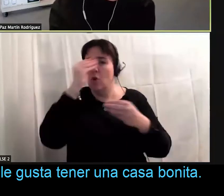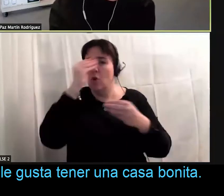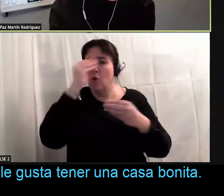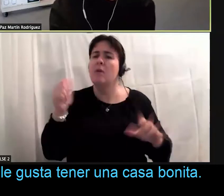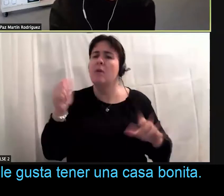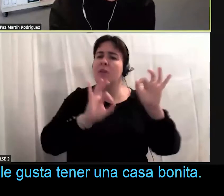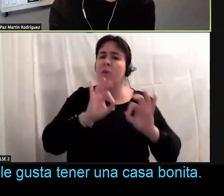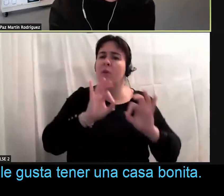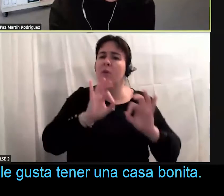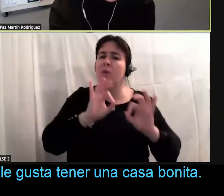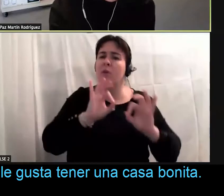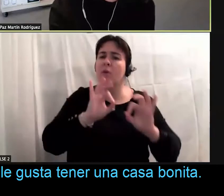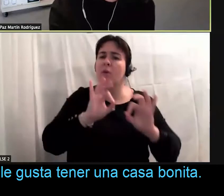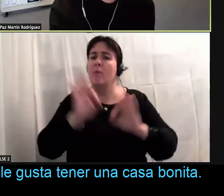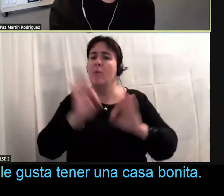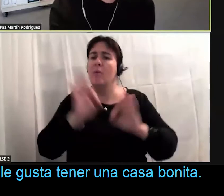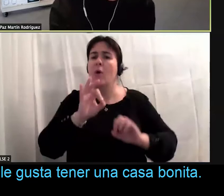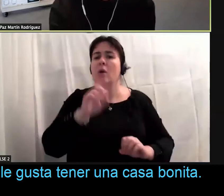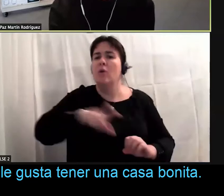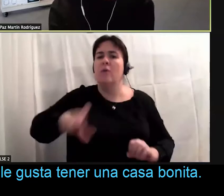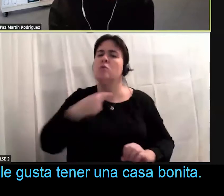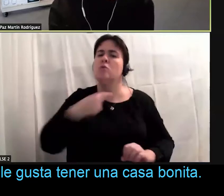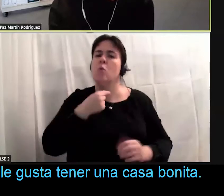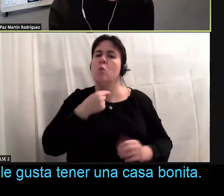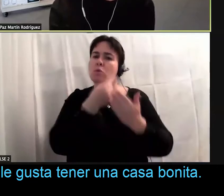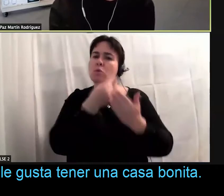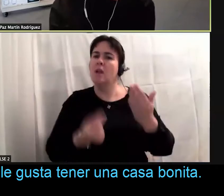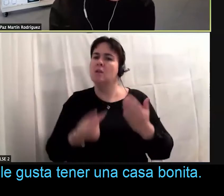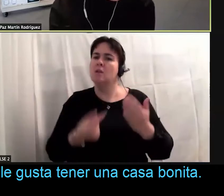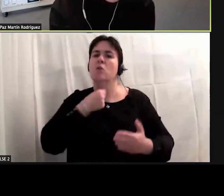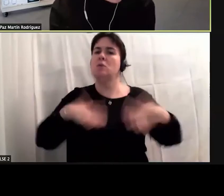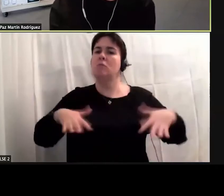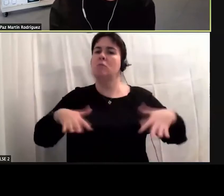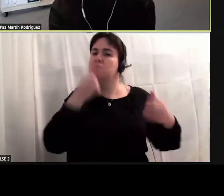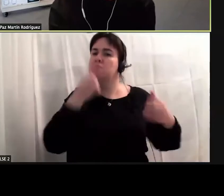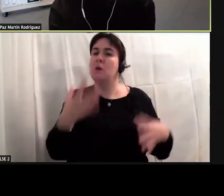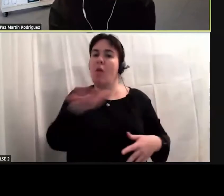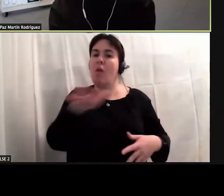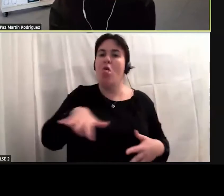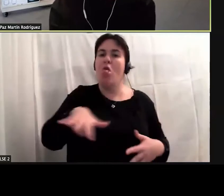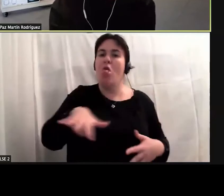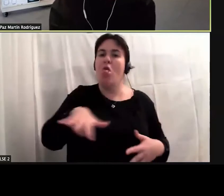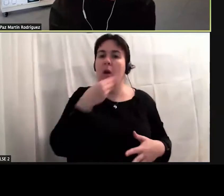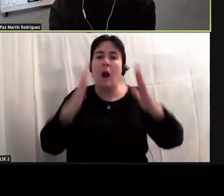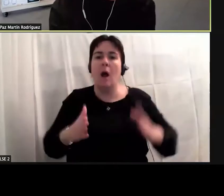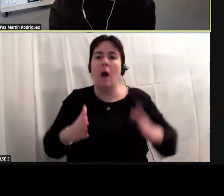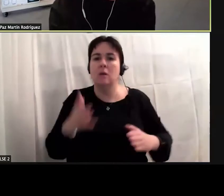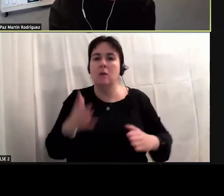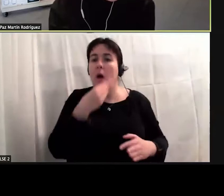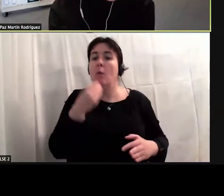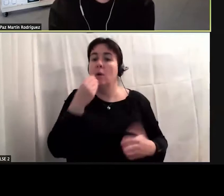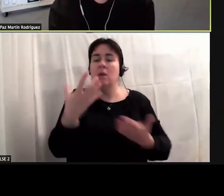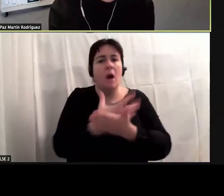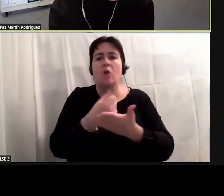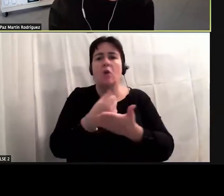discapacidad le gusta vestirse bien, estar en un sitio bonito, tener una casa bonita. Todos nos gusta estar rodeados de espacios o tener una acera